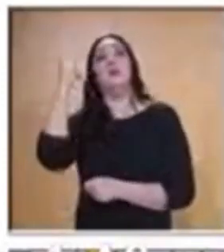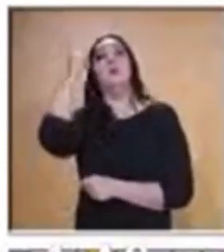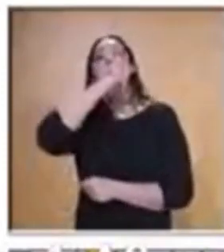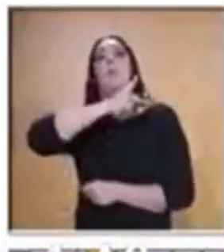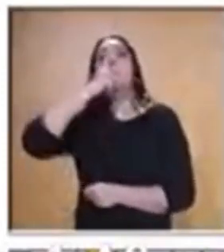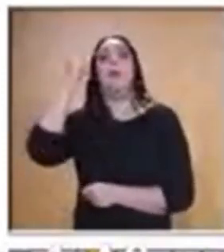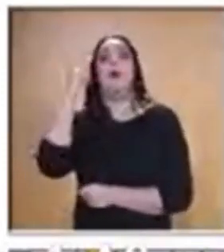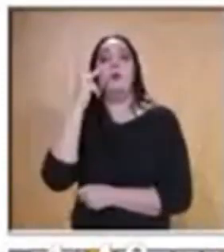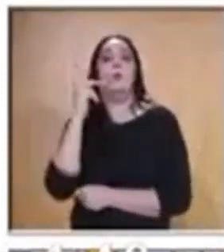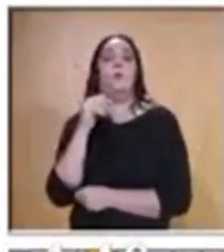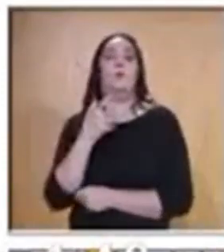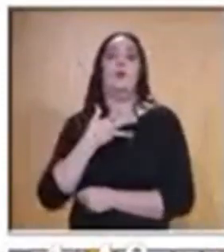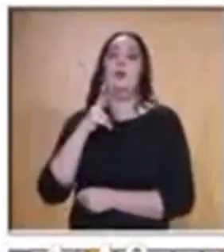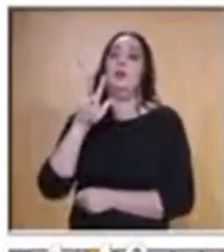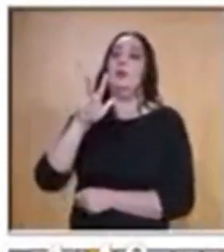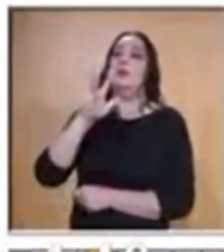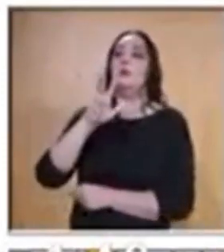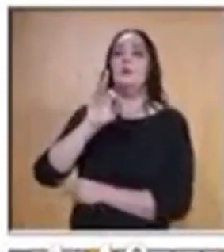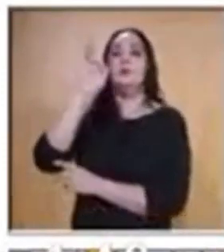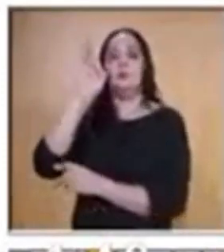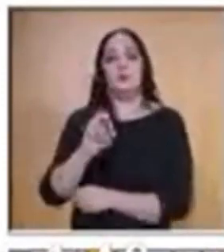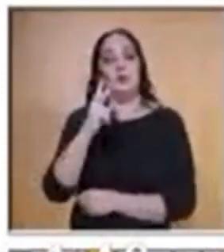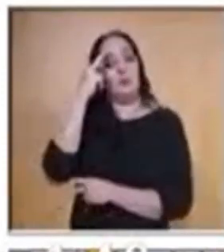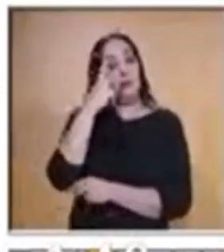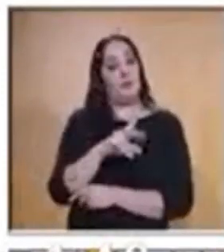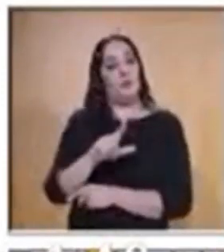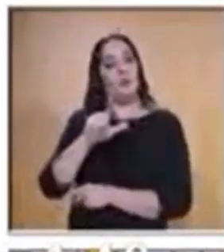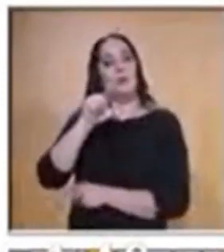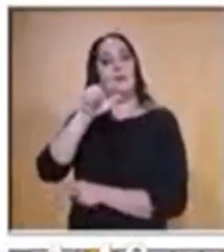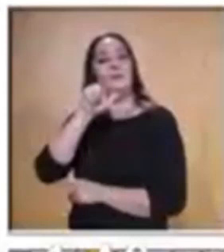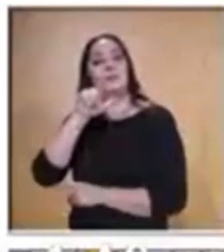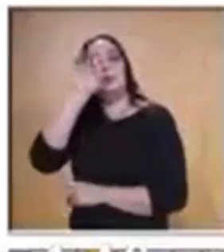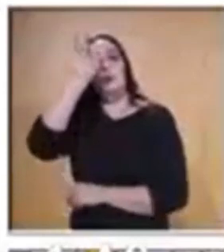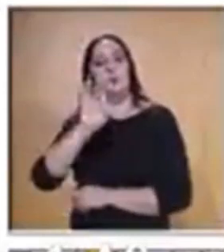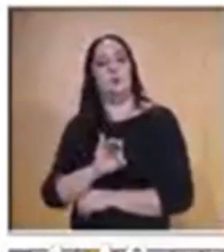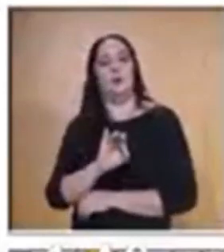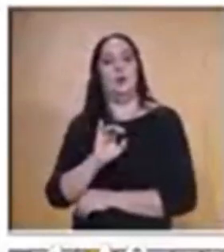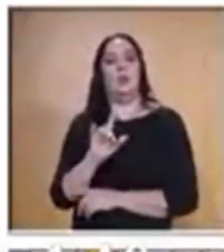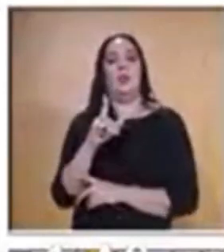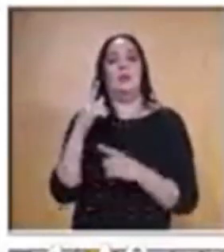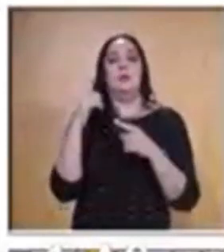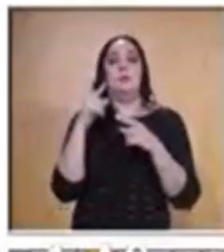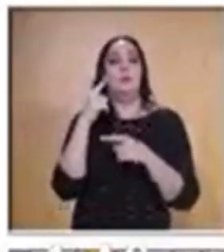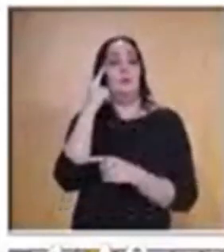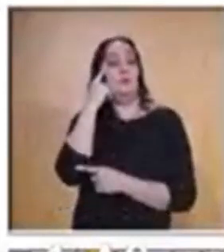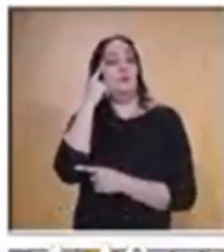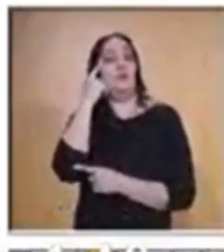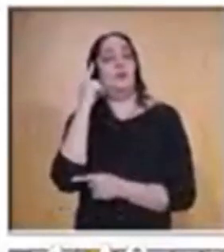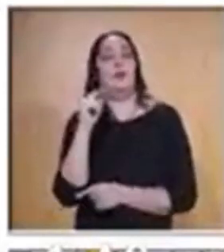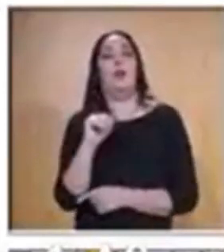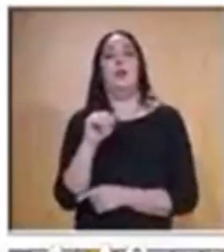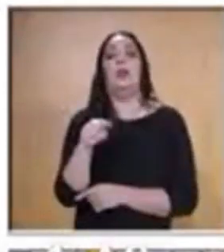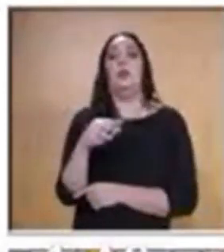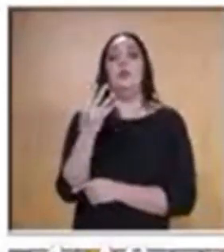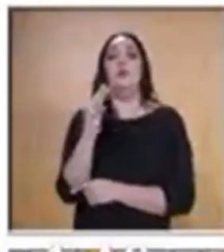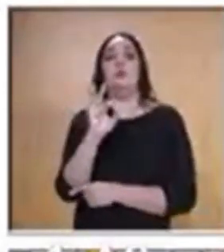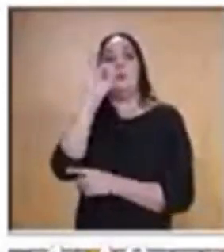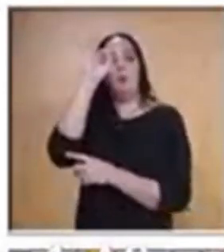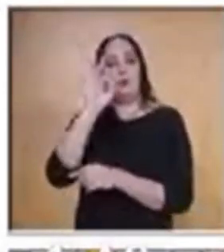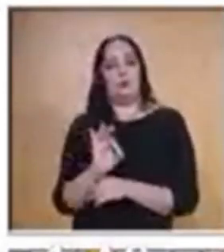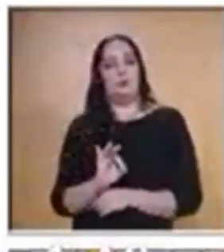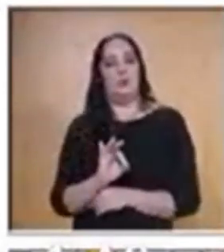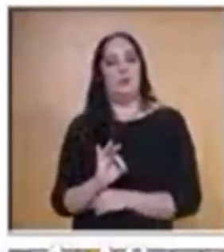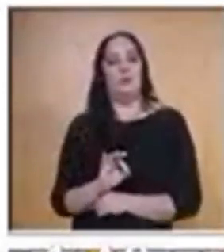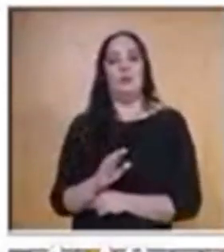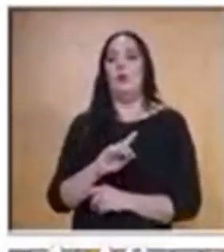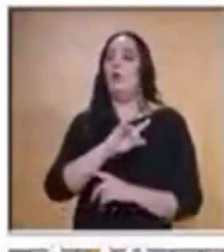18%, México, nuestro país, con un 17% y China con un 14%. Los demás países tienen una menor producción que